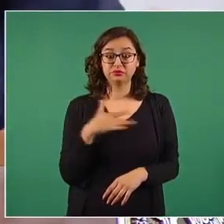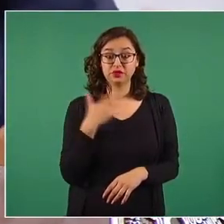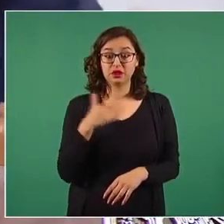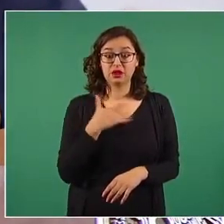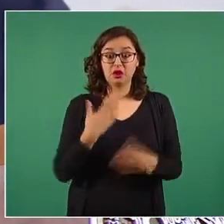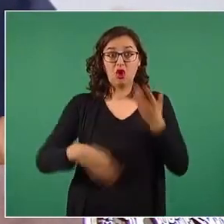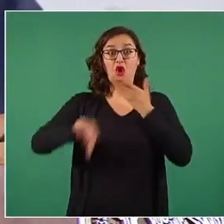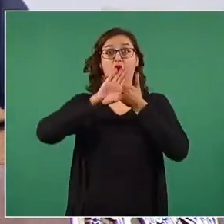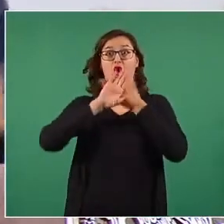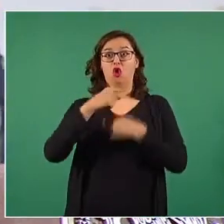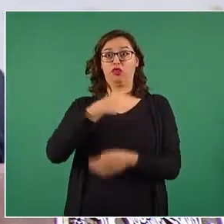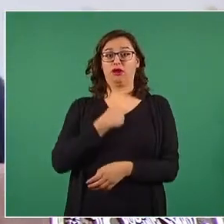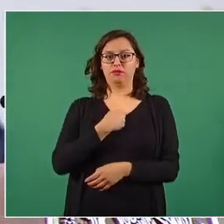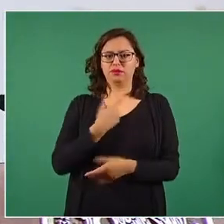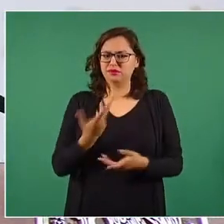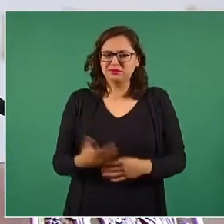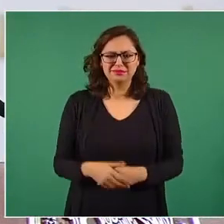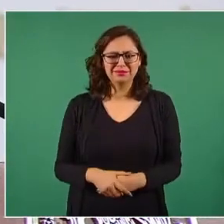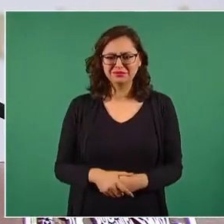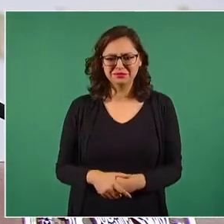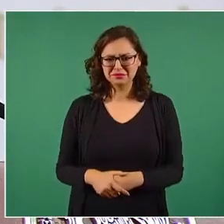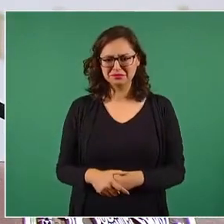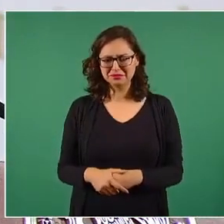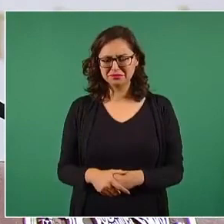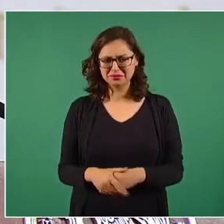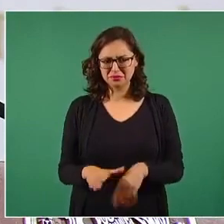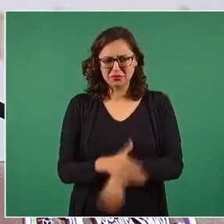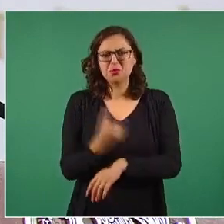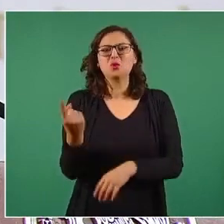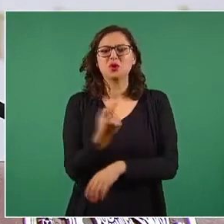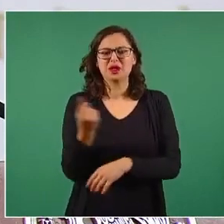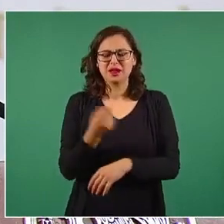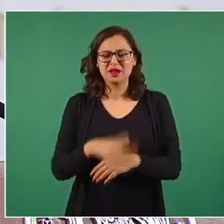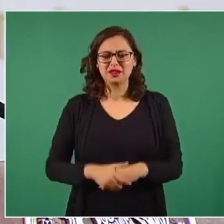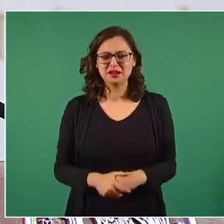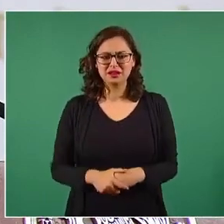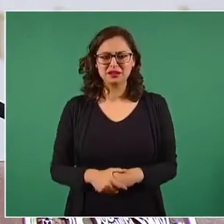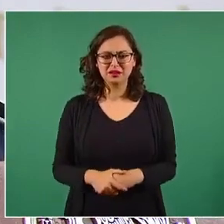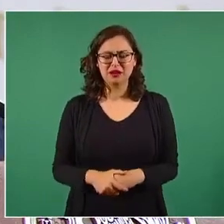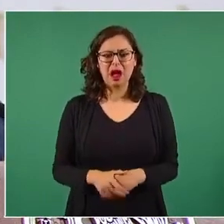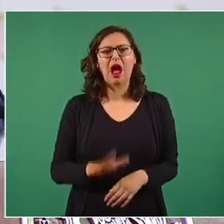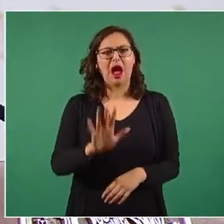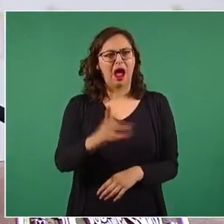aludidos. ¿Qué tienes tú que ver? Es que el problema no es el dueño